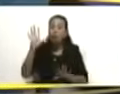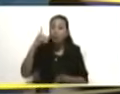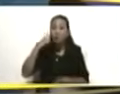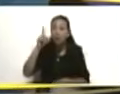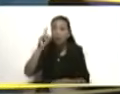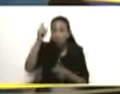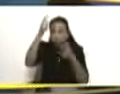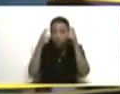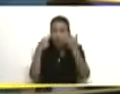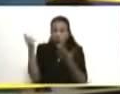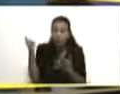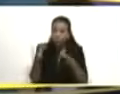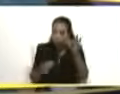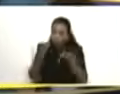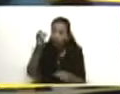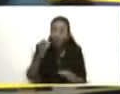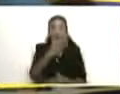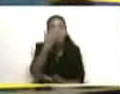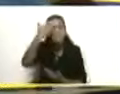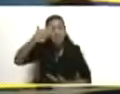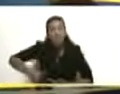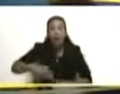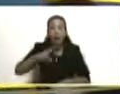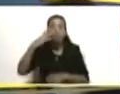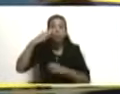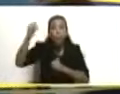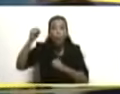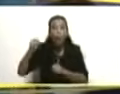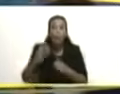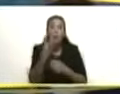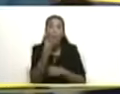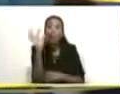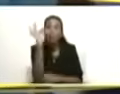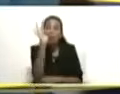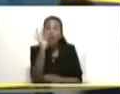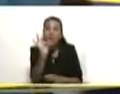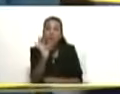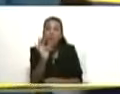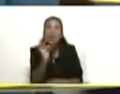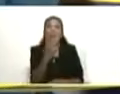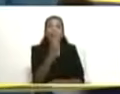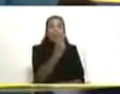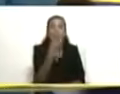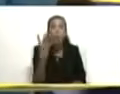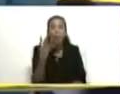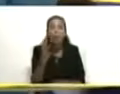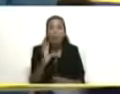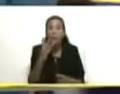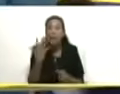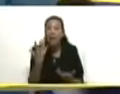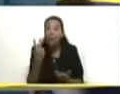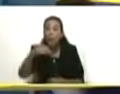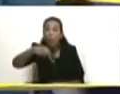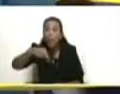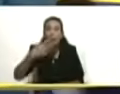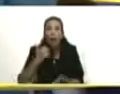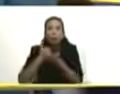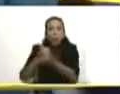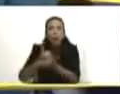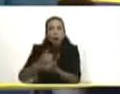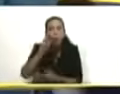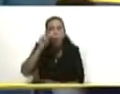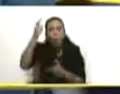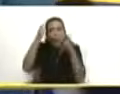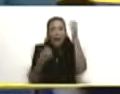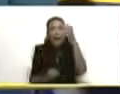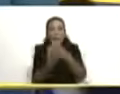y de los militares bolivarianos, patriotas, del 4 de febrero y el 27 de noviembre. Ella ha ayudado a